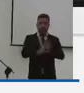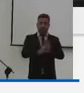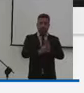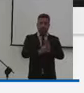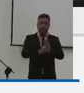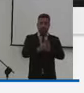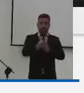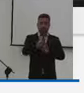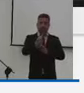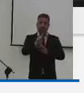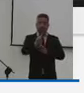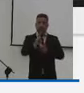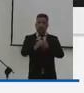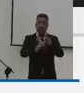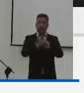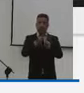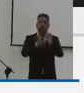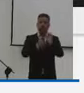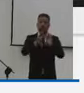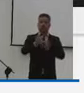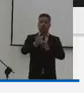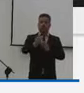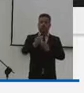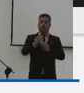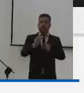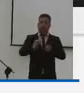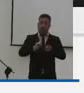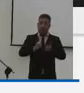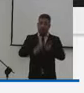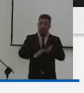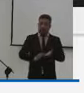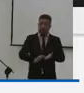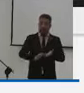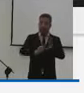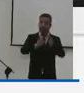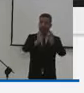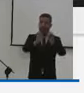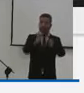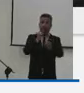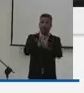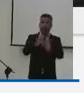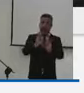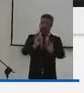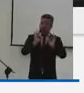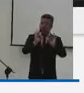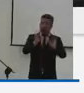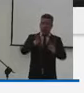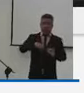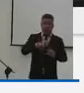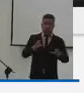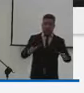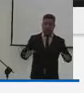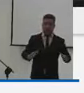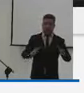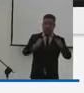la Ley 181 de 1995 sea puesta al día. Eso es un gran trabajo y lo vamos a apoyar en el Congreso con